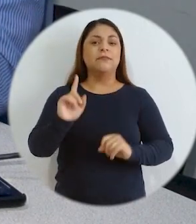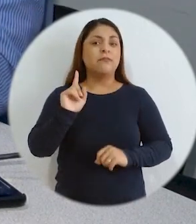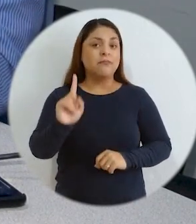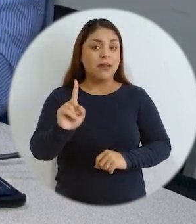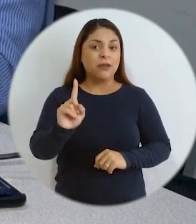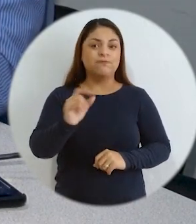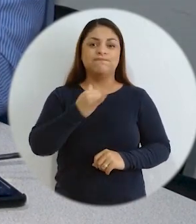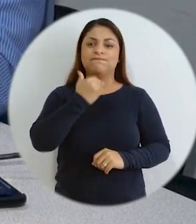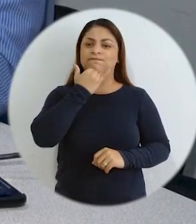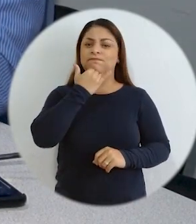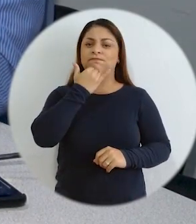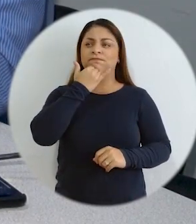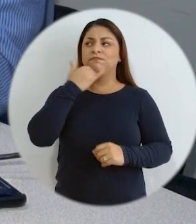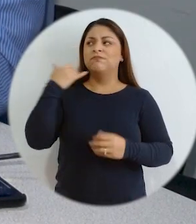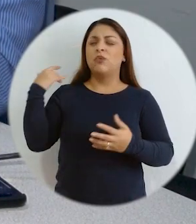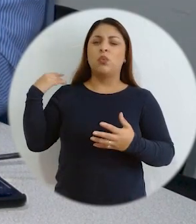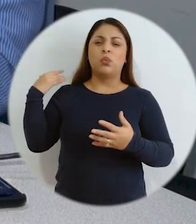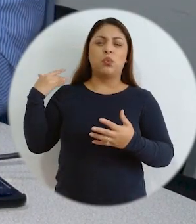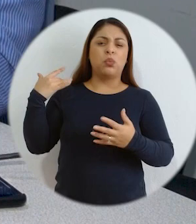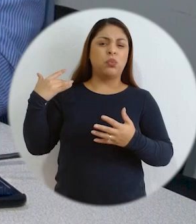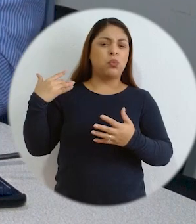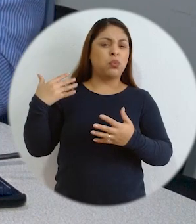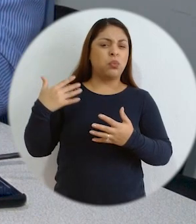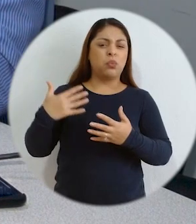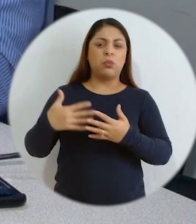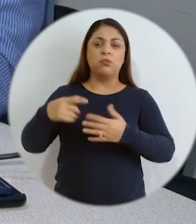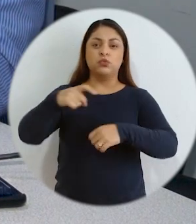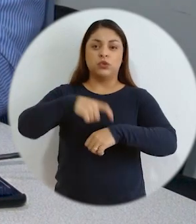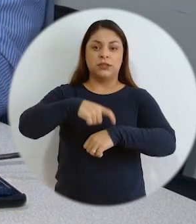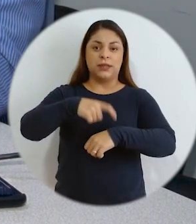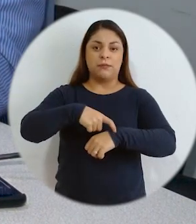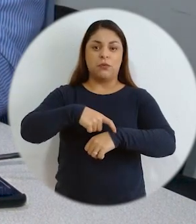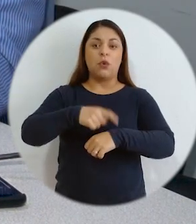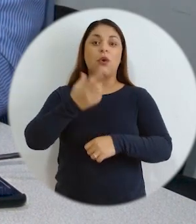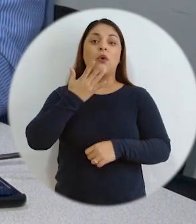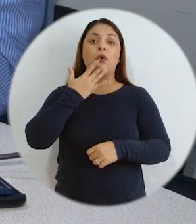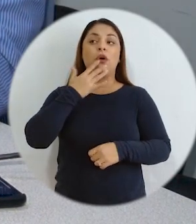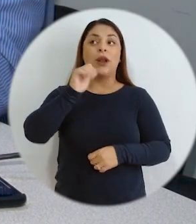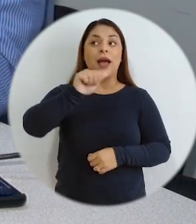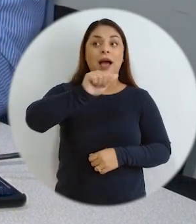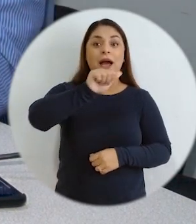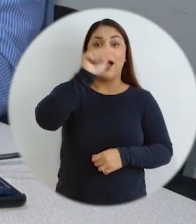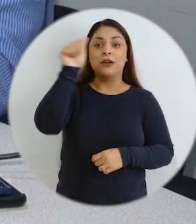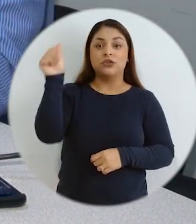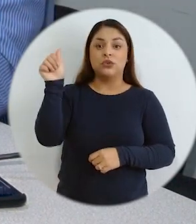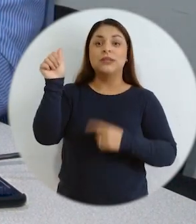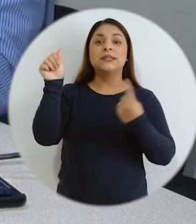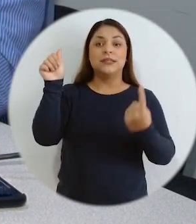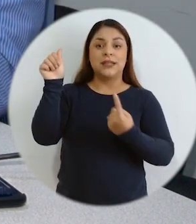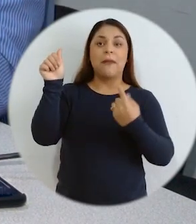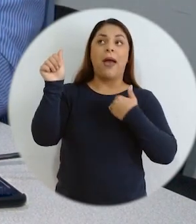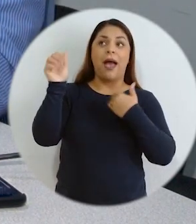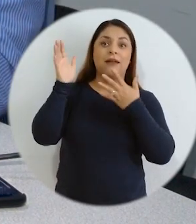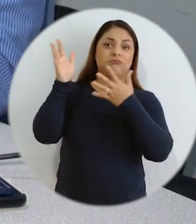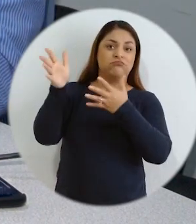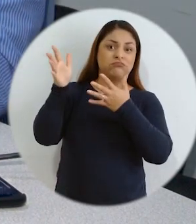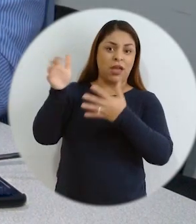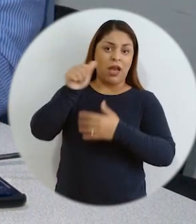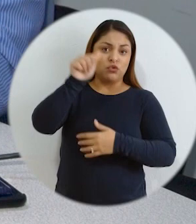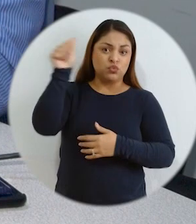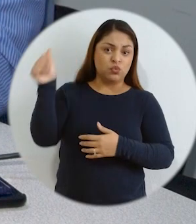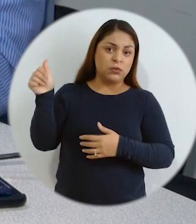está muy bien. Lo que sucede es que por mucho tiempo, a pesar de que lo azul ha estado